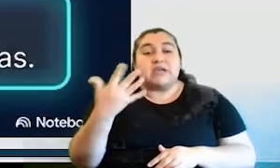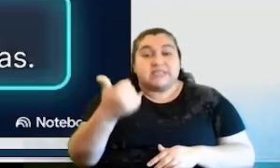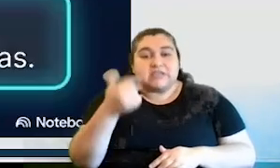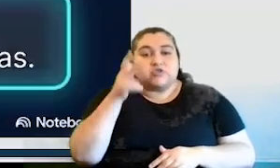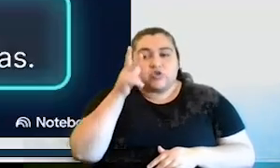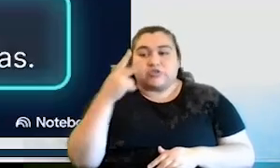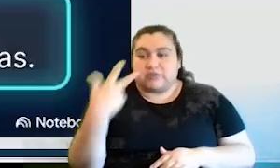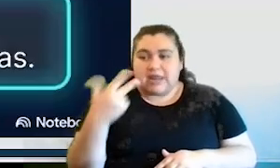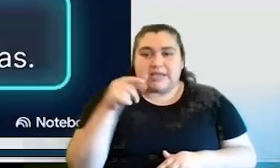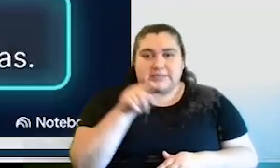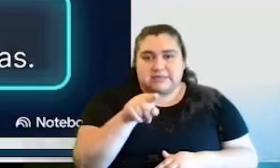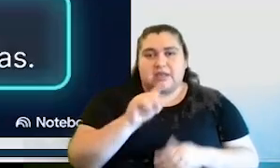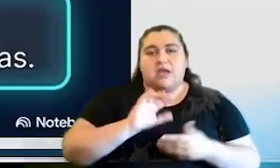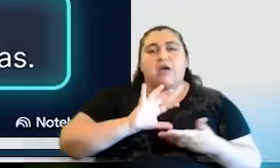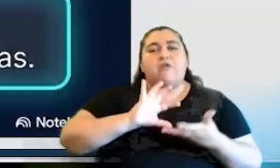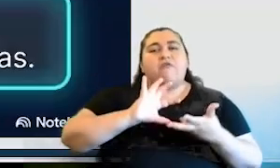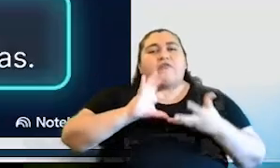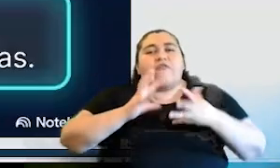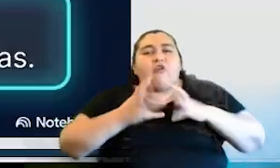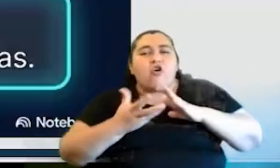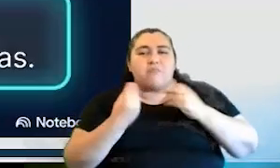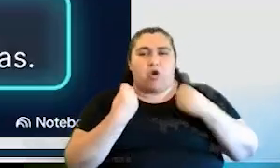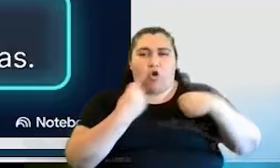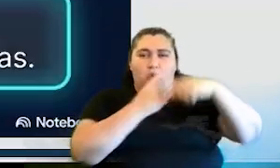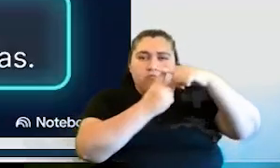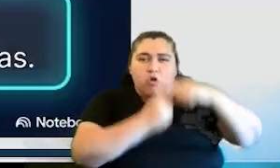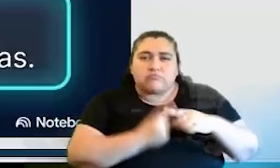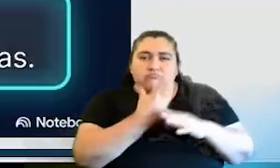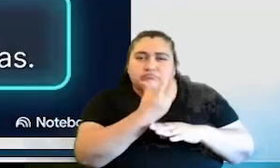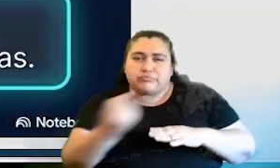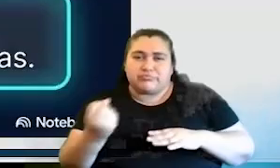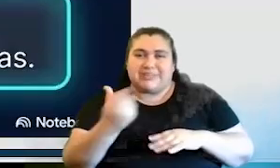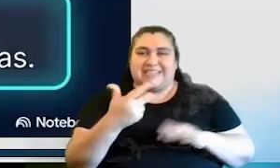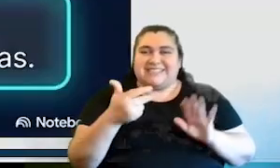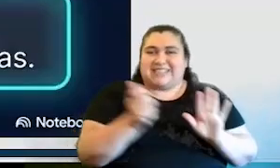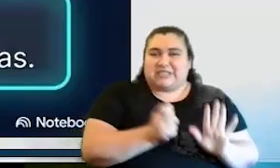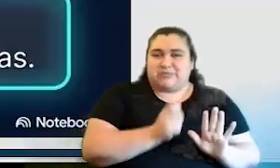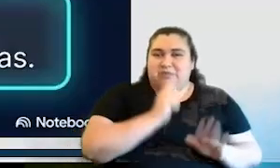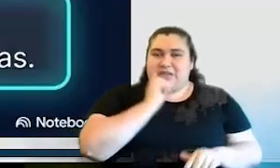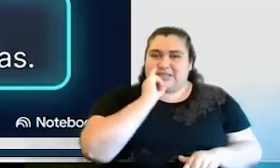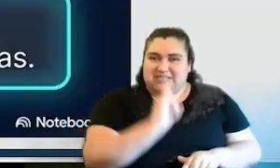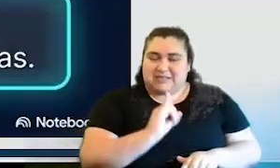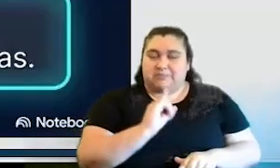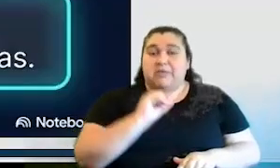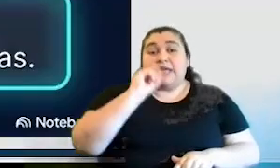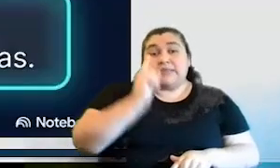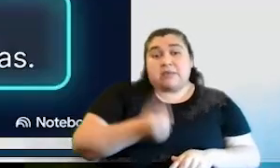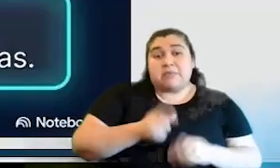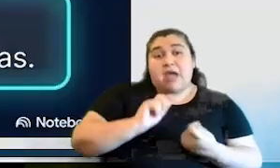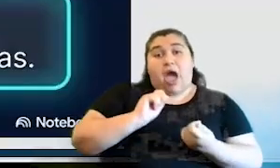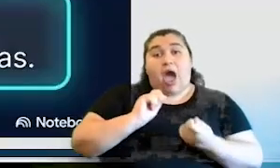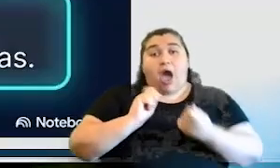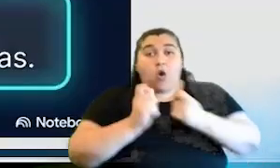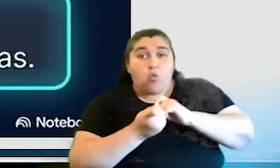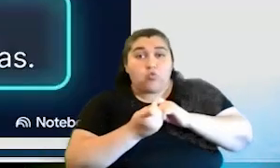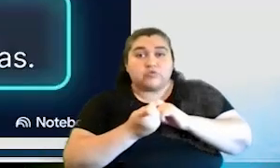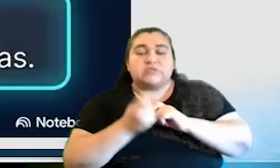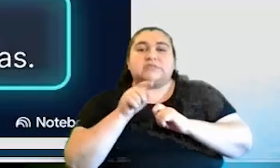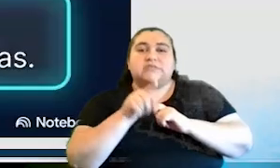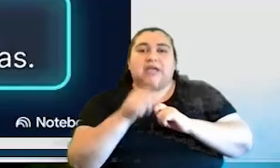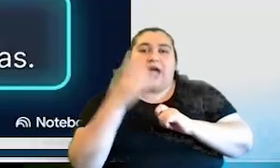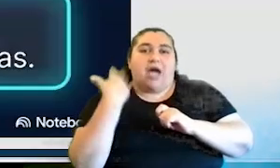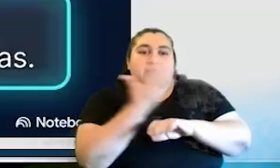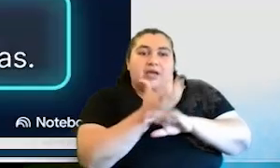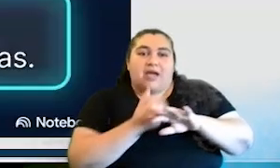la metodología en cómo se va a ir actualizando esa tabla en forma semestral y también establece que el ajuste de lo que no se retuvo o que